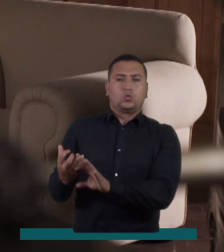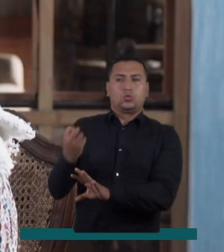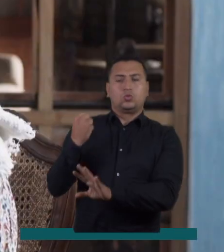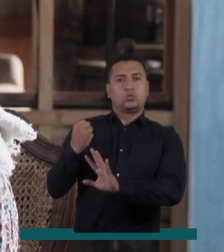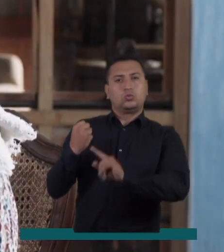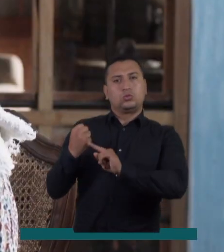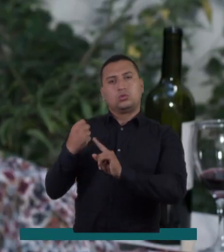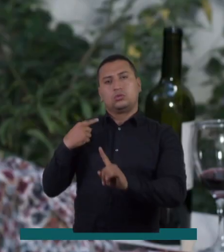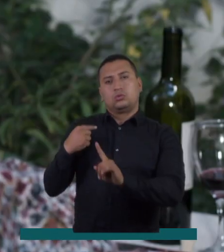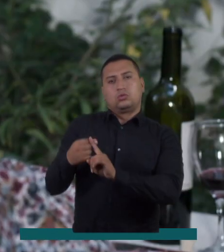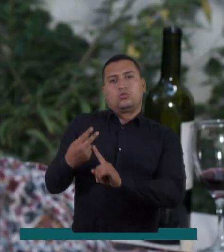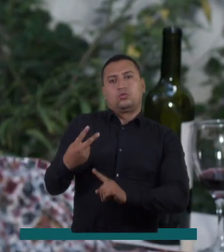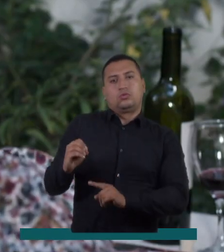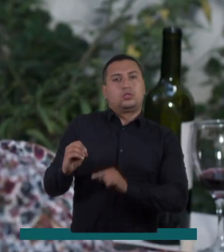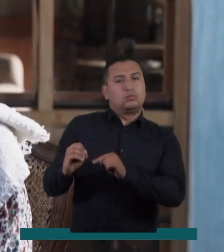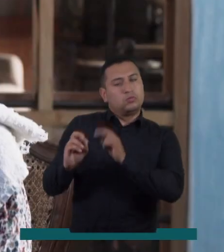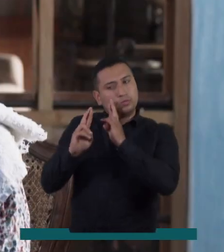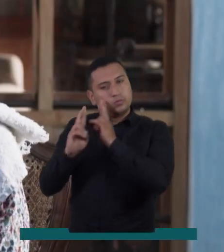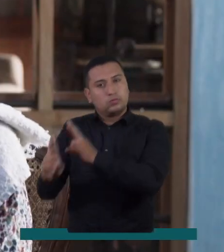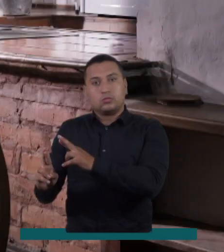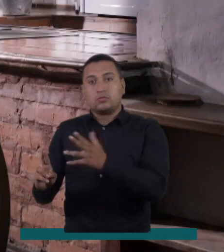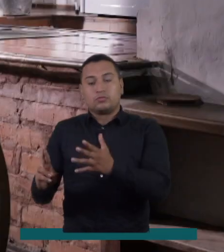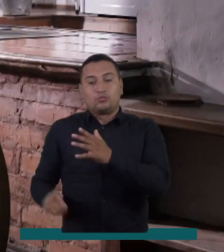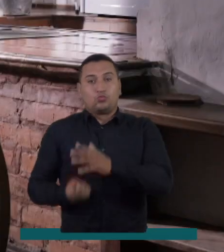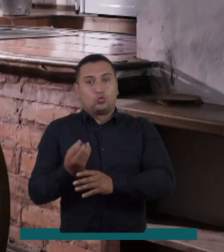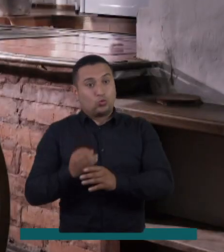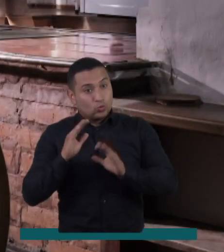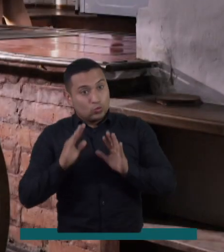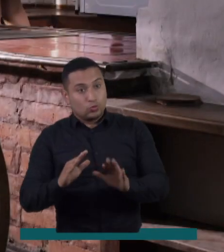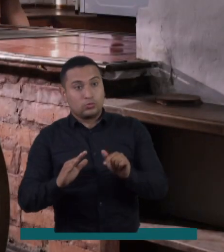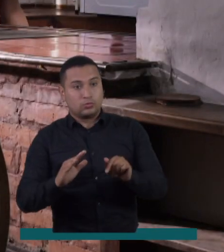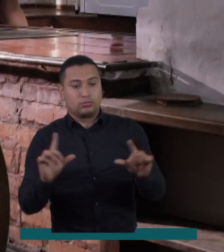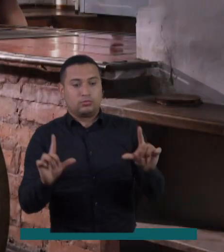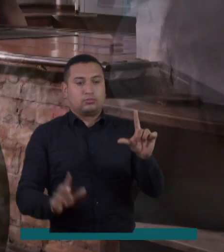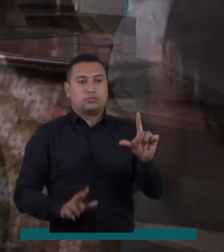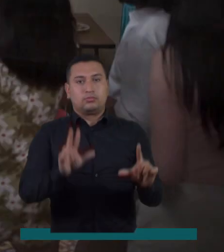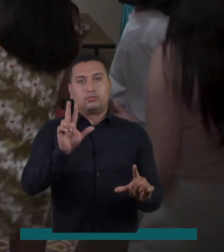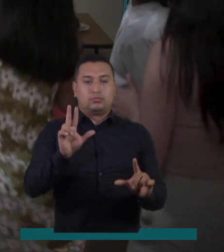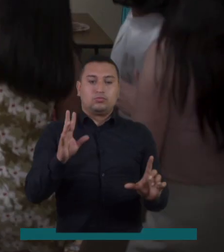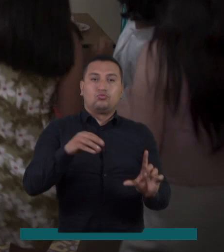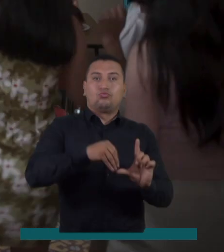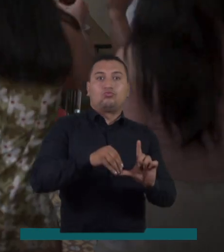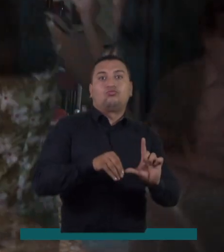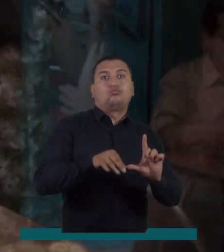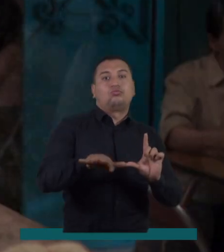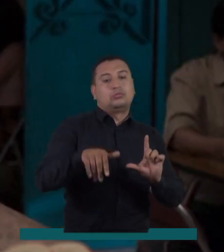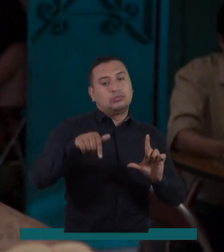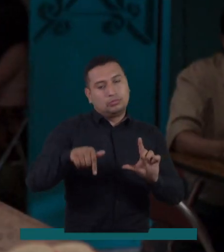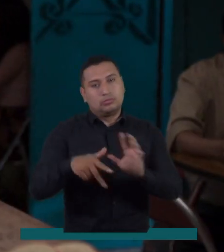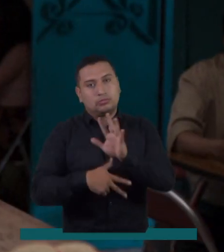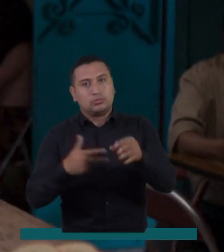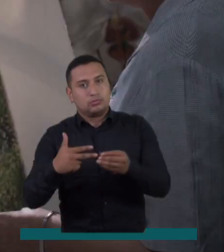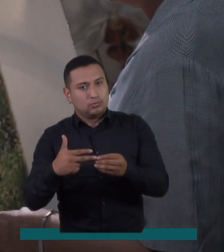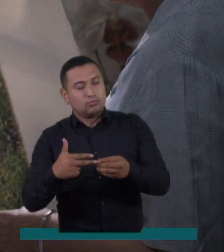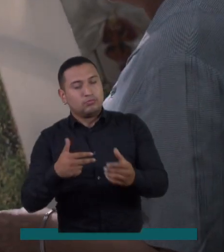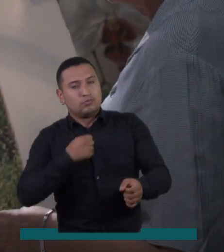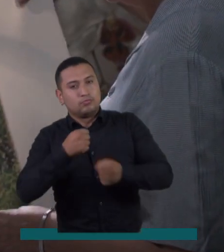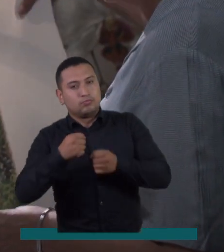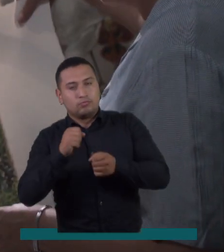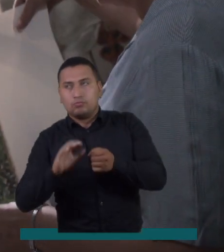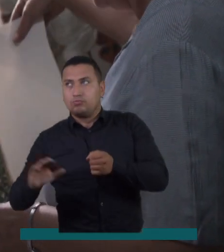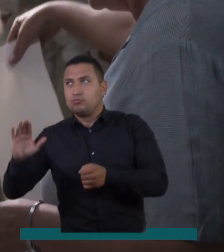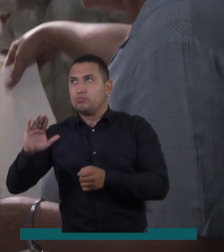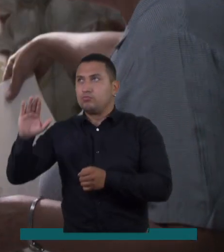XX. Las grandes producciones están en el Canal 13. Estoy más en Enlace 13, periodismo a profundidad en